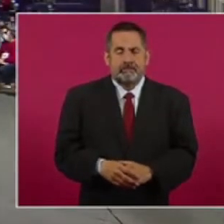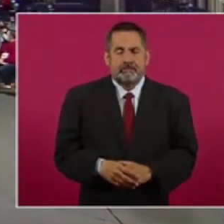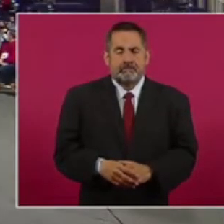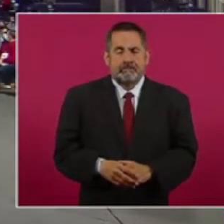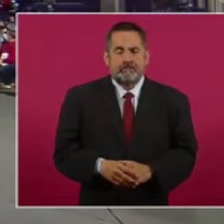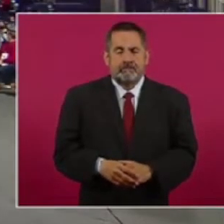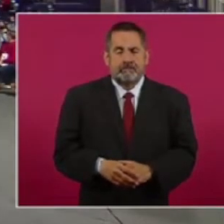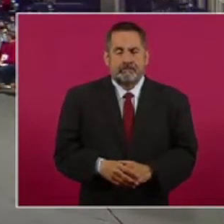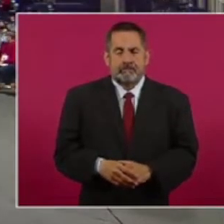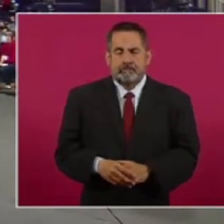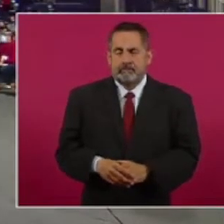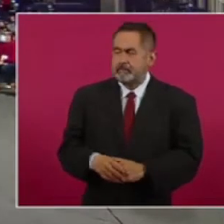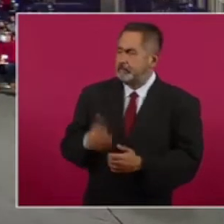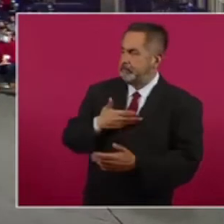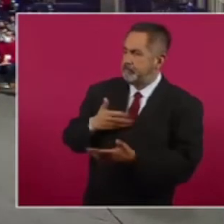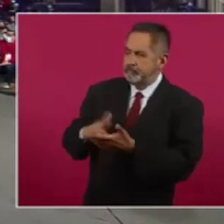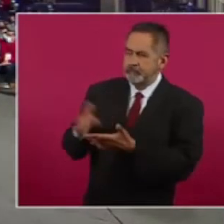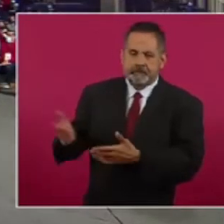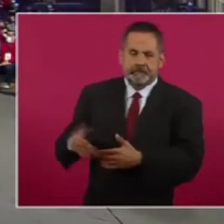Muchas gracias, presidente.